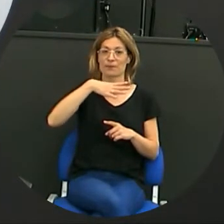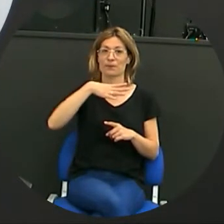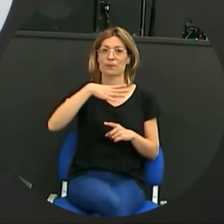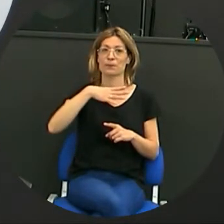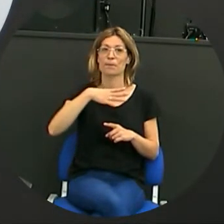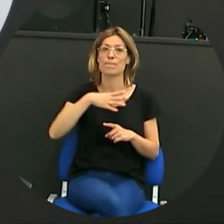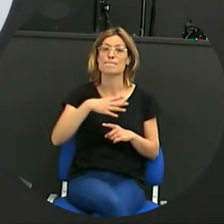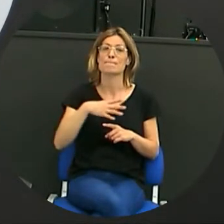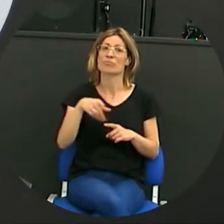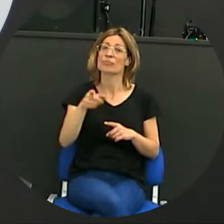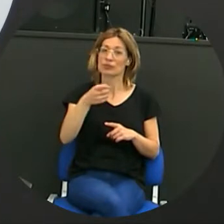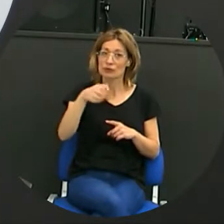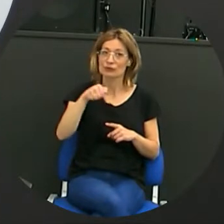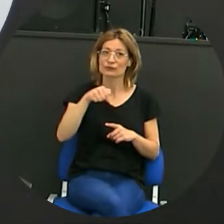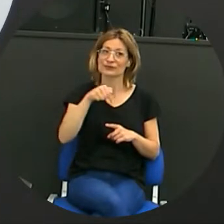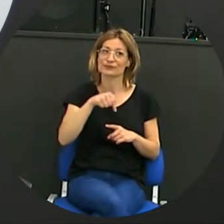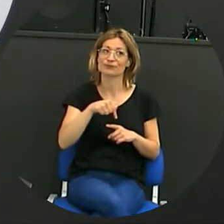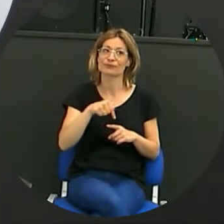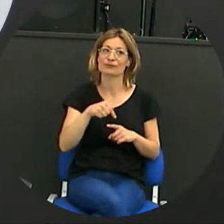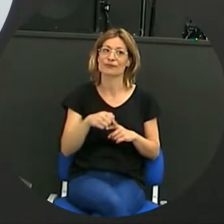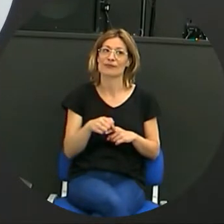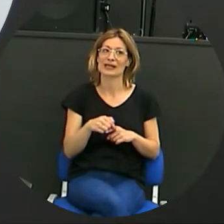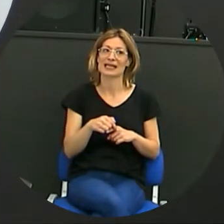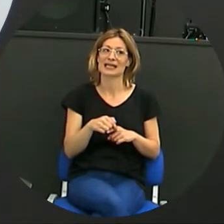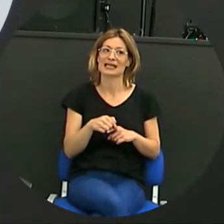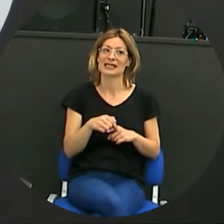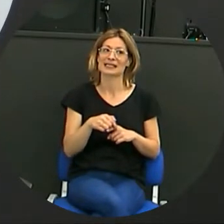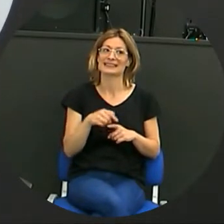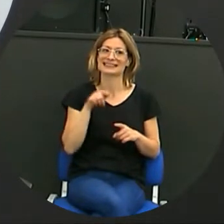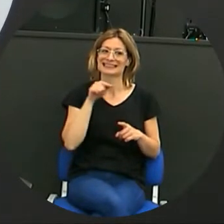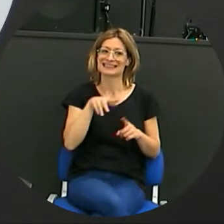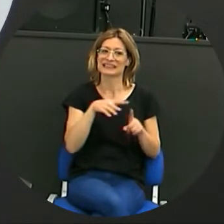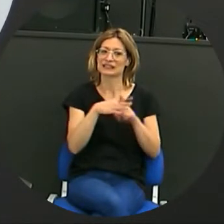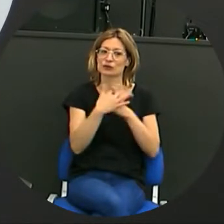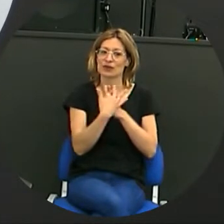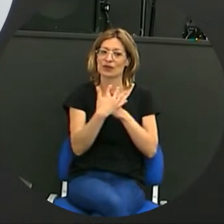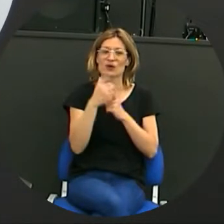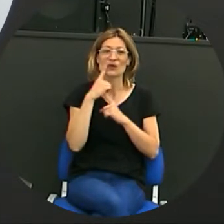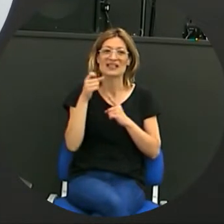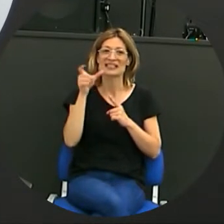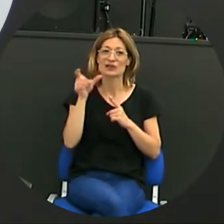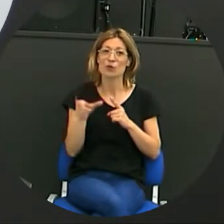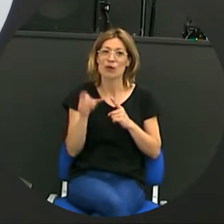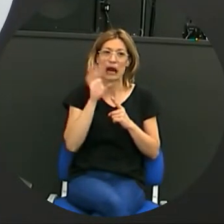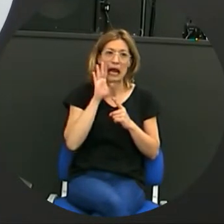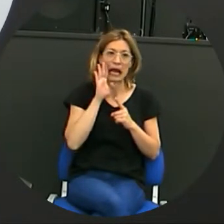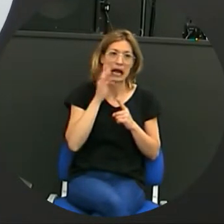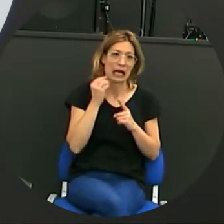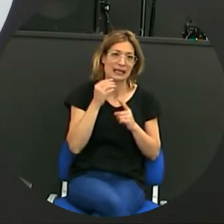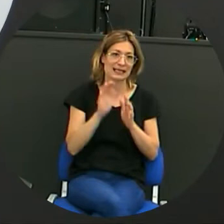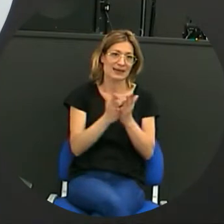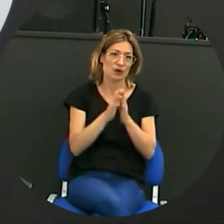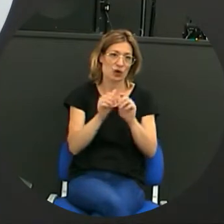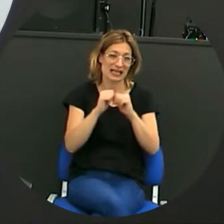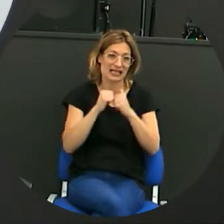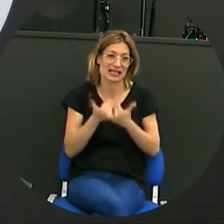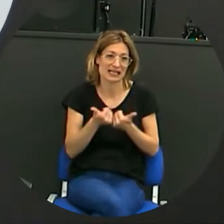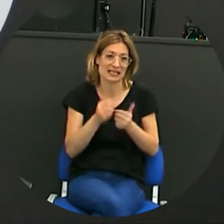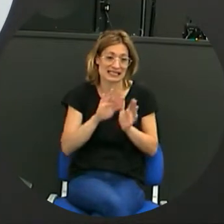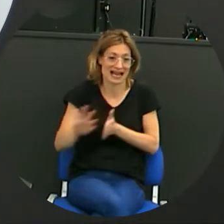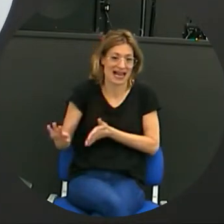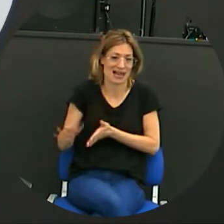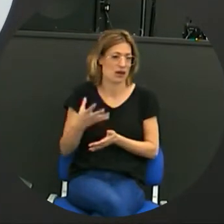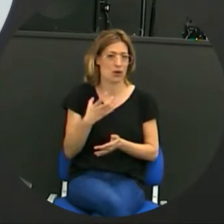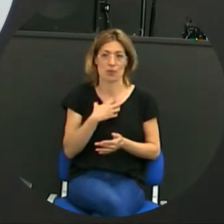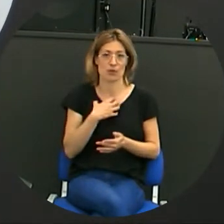que nosotros, que no podíamos salir de esa condición del ser humano que hemos descrito en Génesis 3:15,